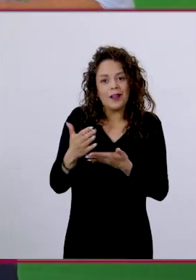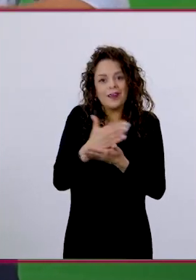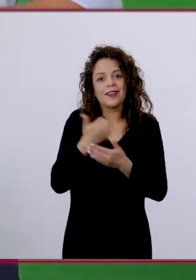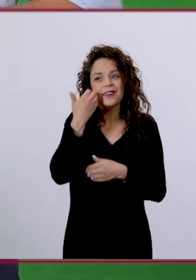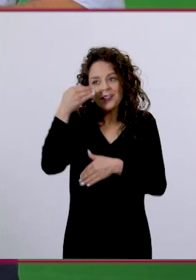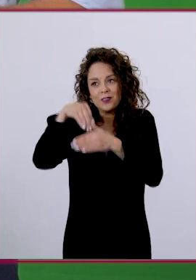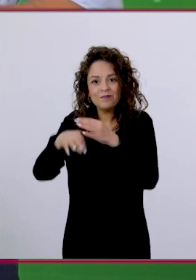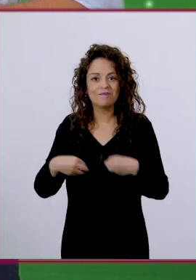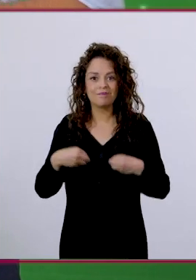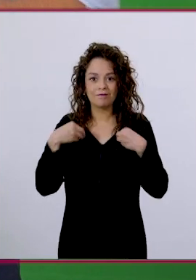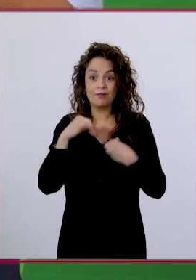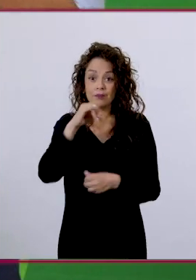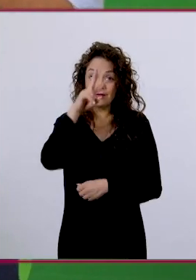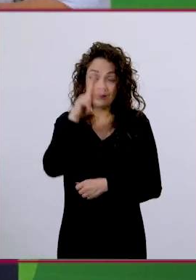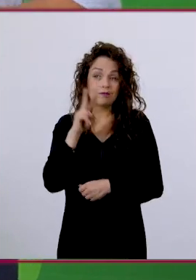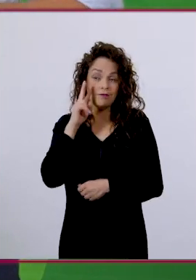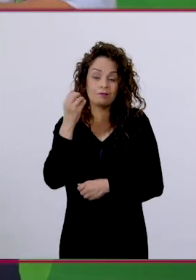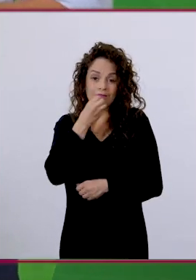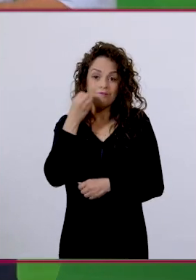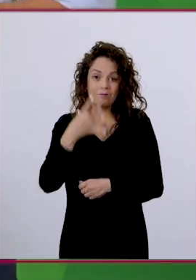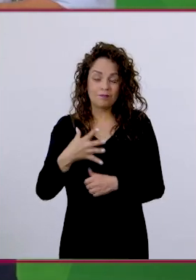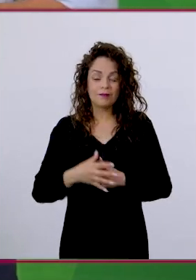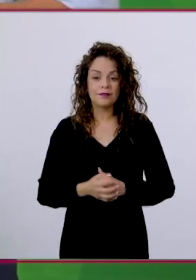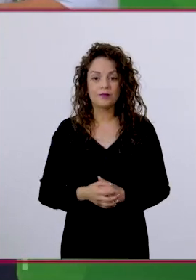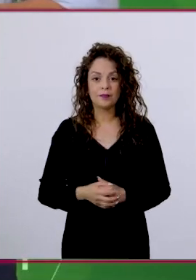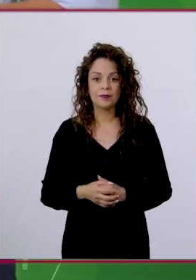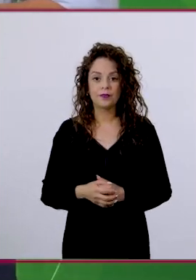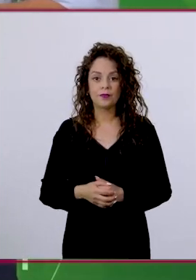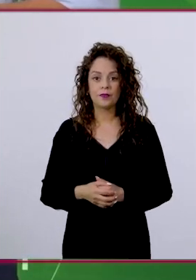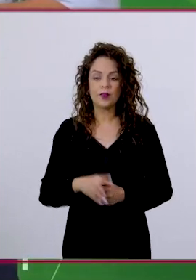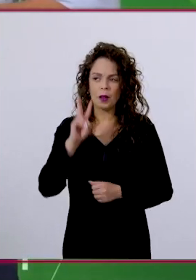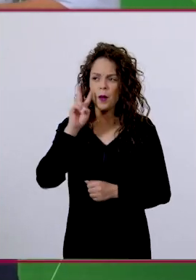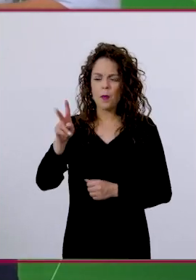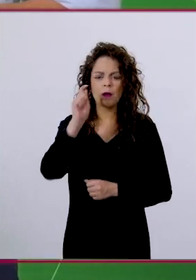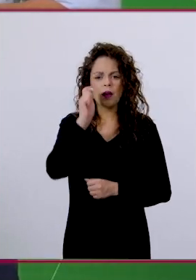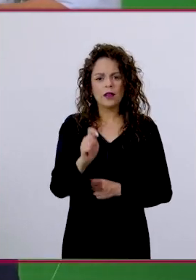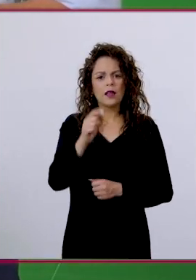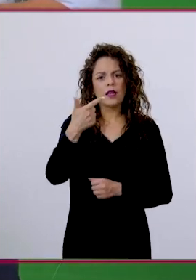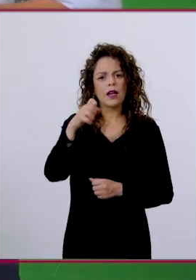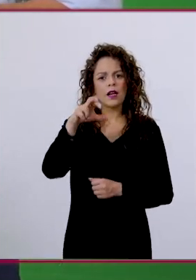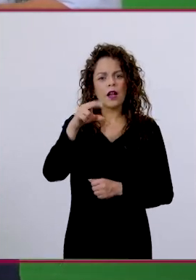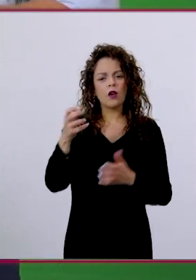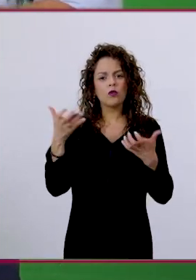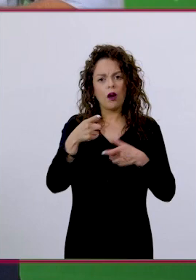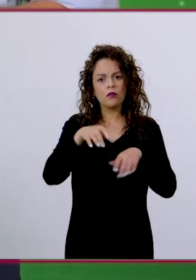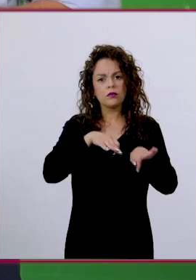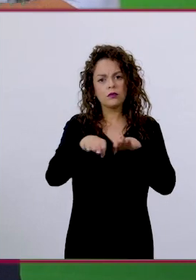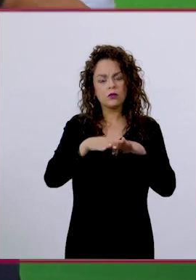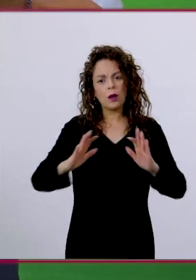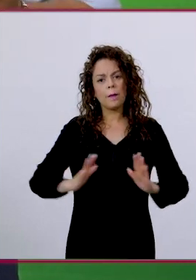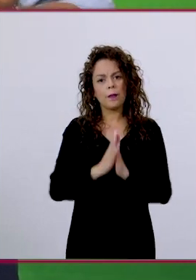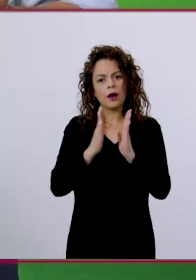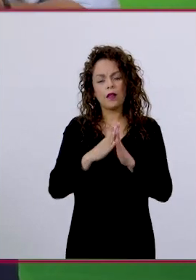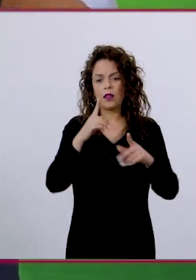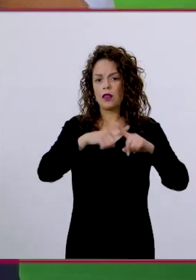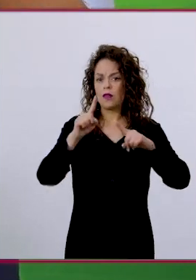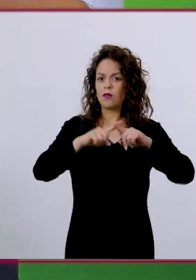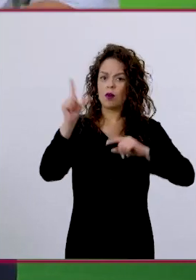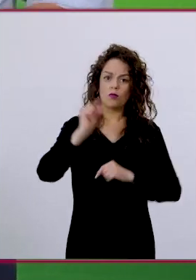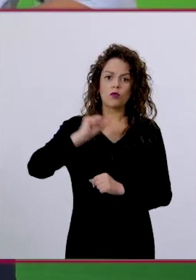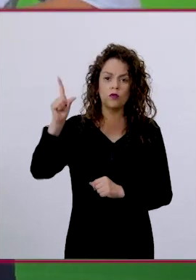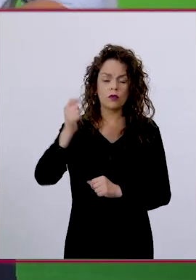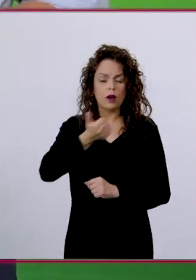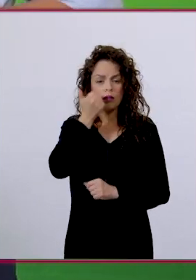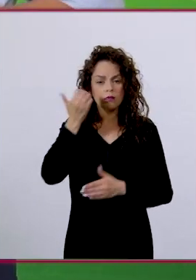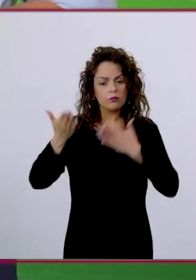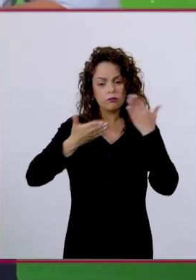ven muy confortables. ¿Qué les parece si ahora vemos lo que realiza Genaro con la brigada interdisciplinaria en la que participan profesionales y